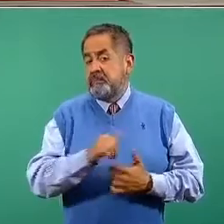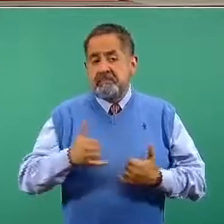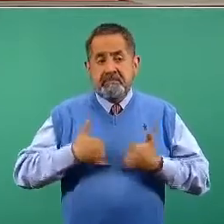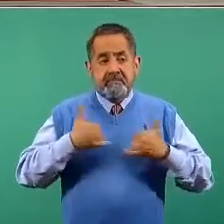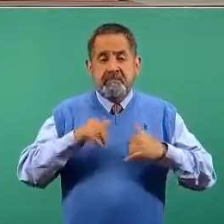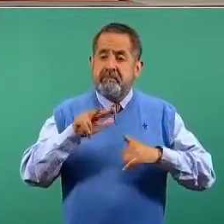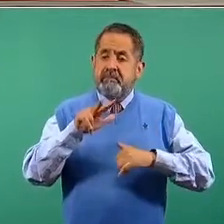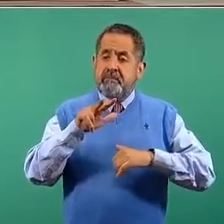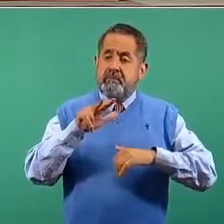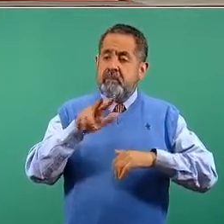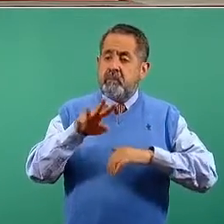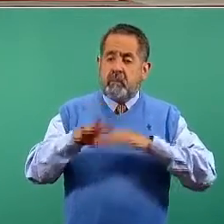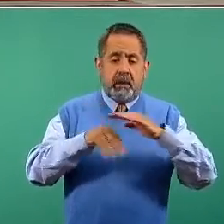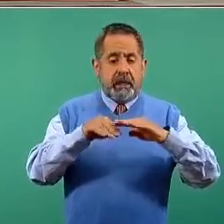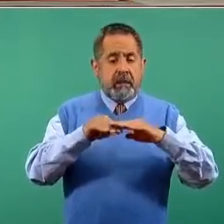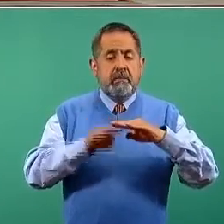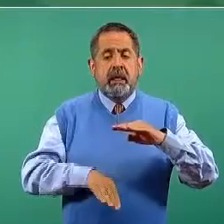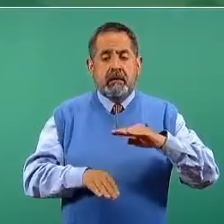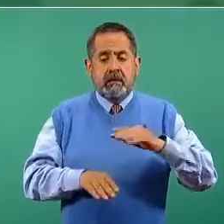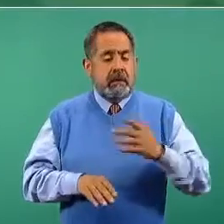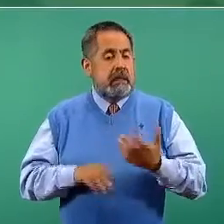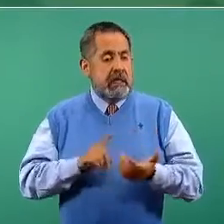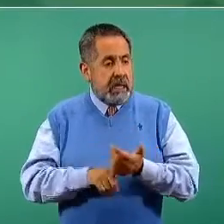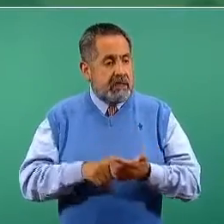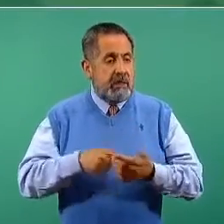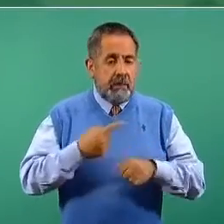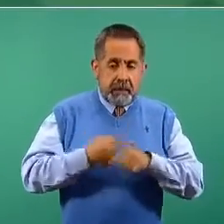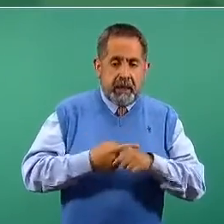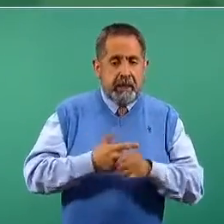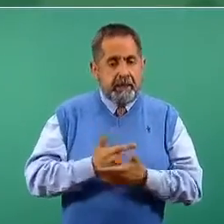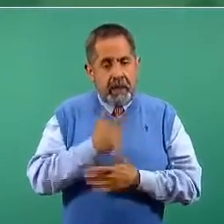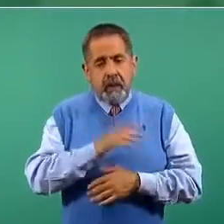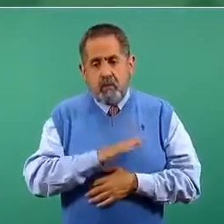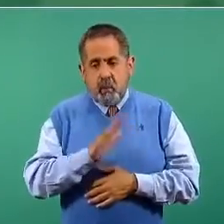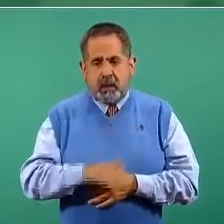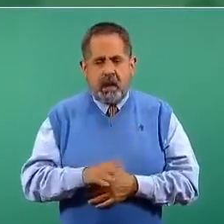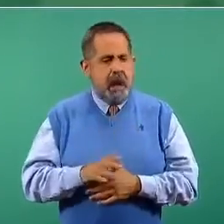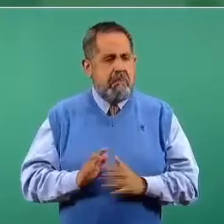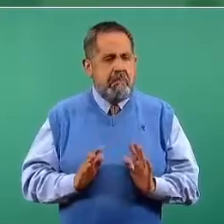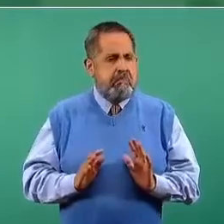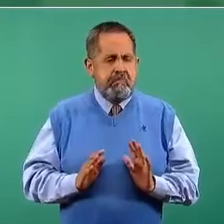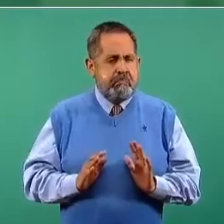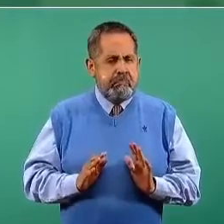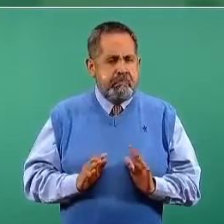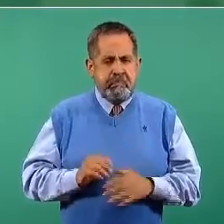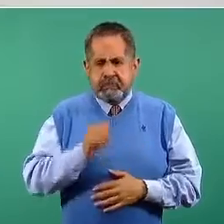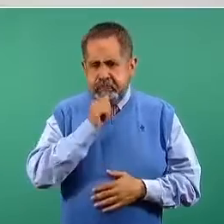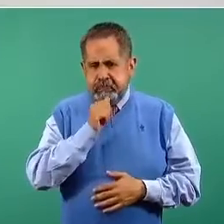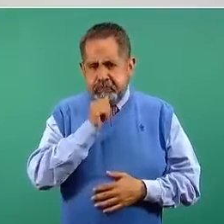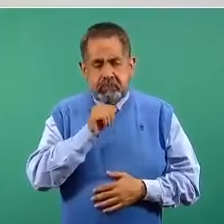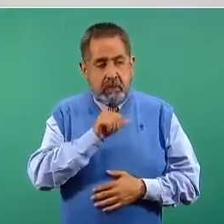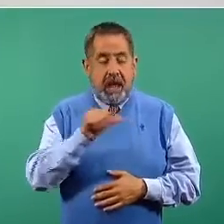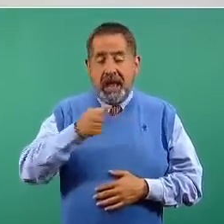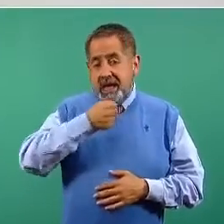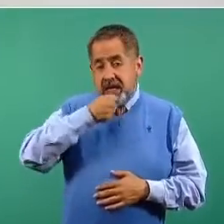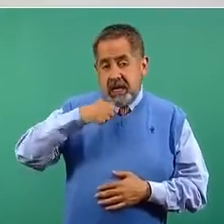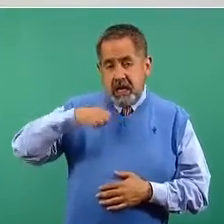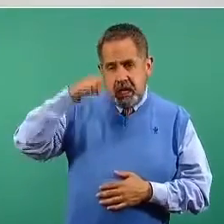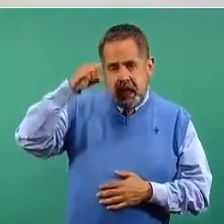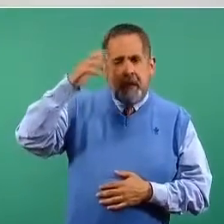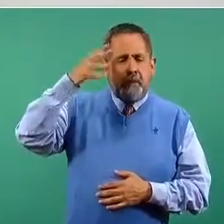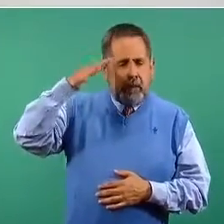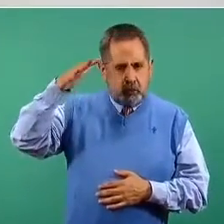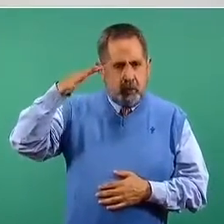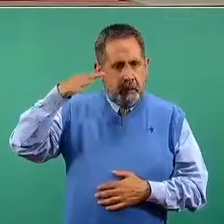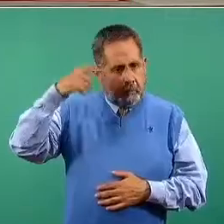recuerda que estas tasas de mortalidad, letalidad y de afectación continúan siendo importantes en los adultos